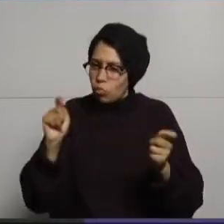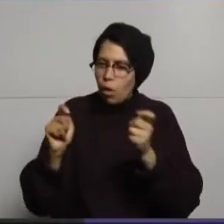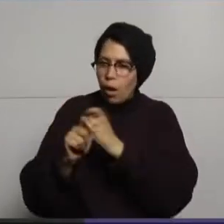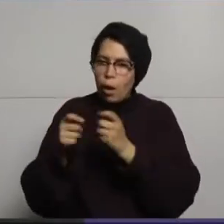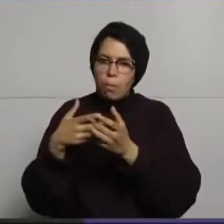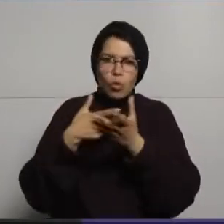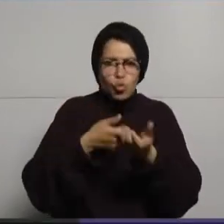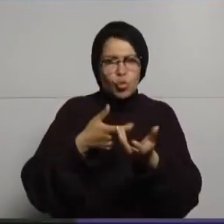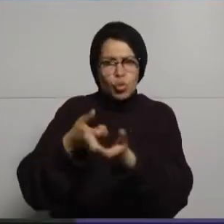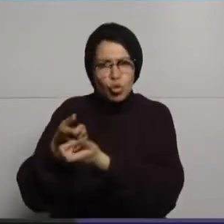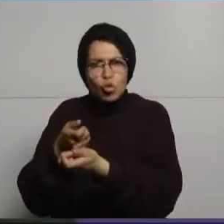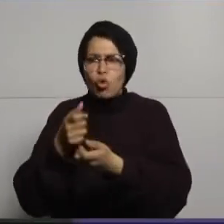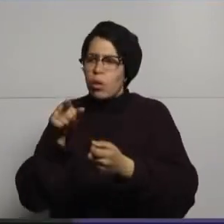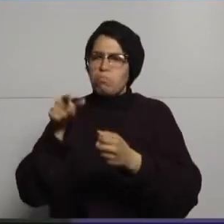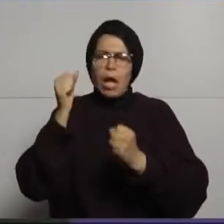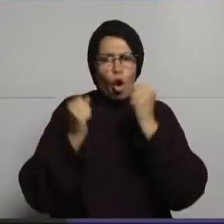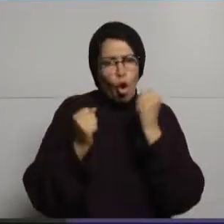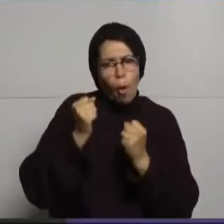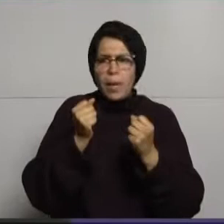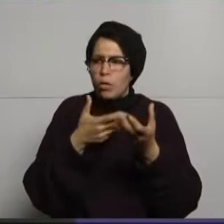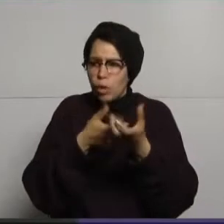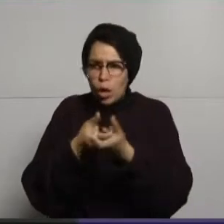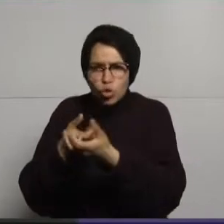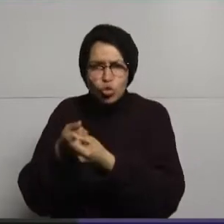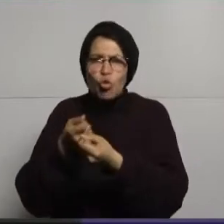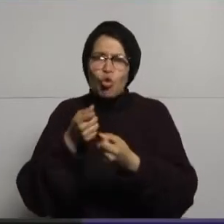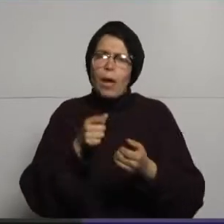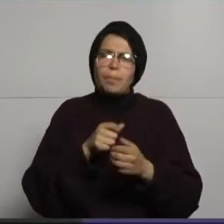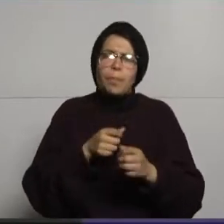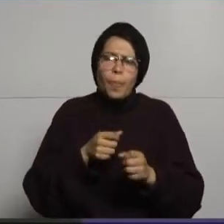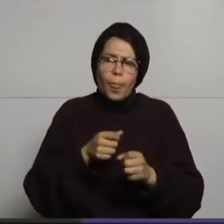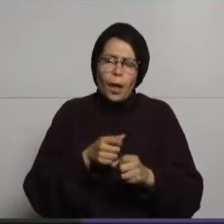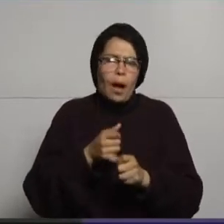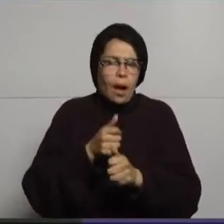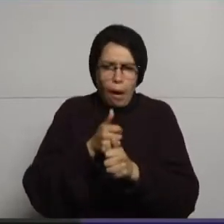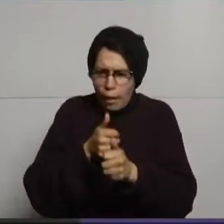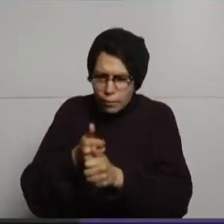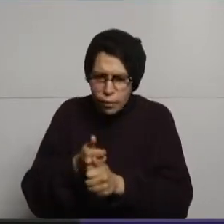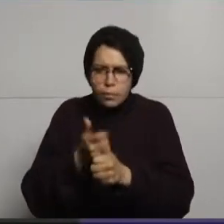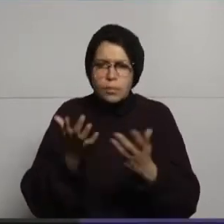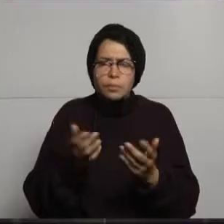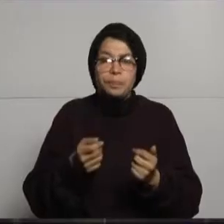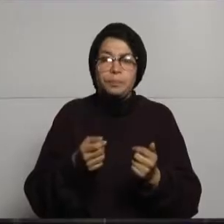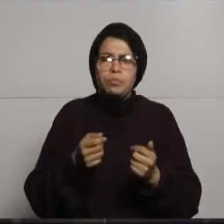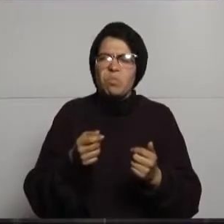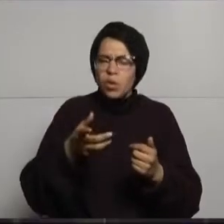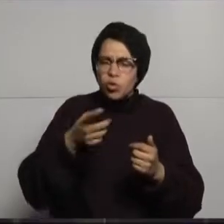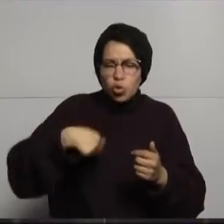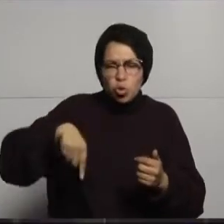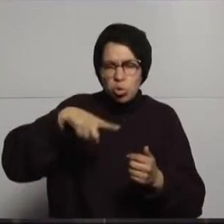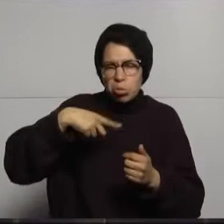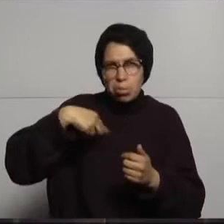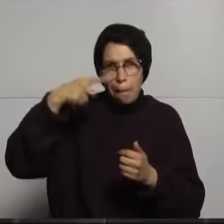Unidad de Economía Social y Solidaria, nos encontramos con una demanda muy fuerte que era ¿qué hacemos con personas que